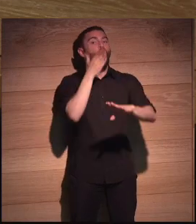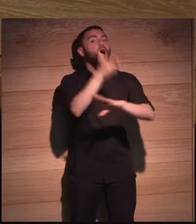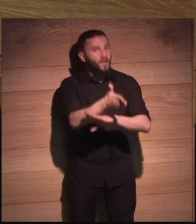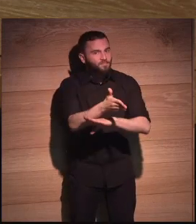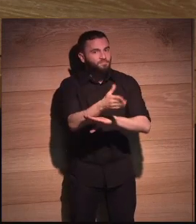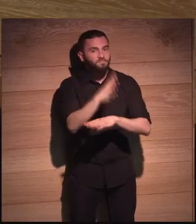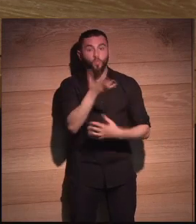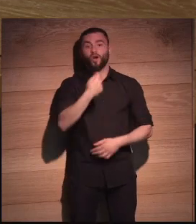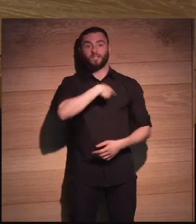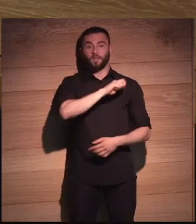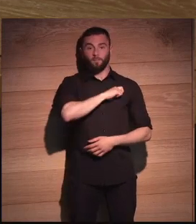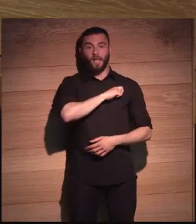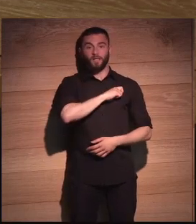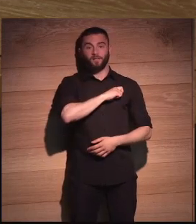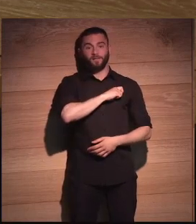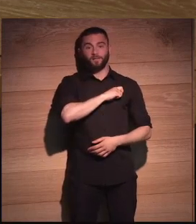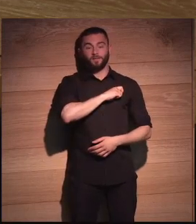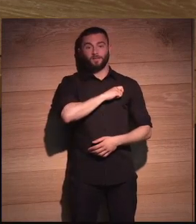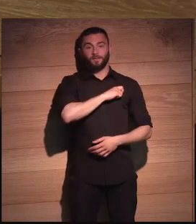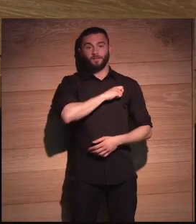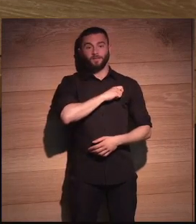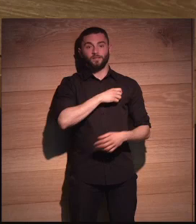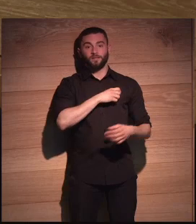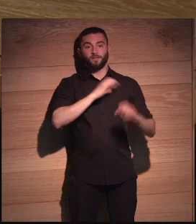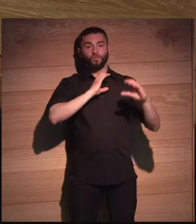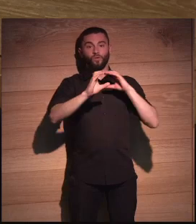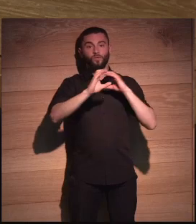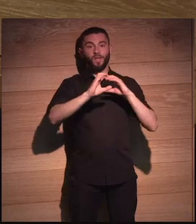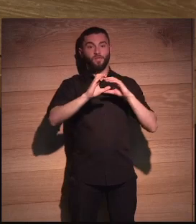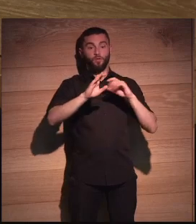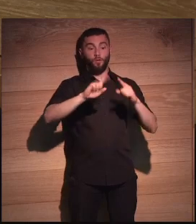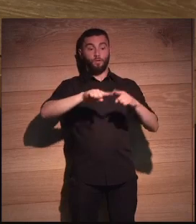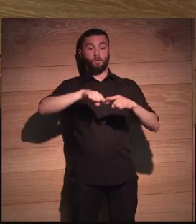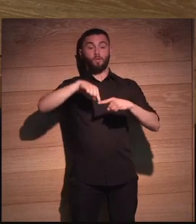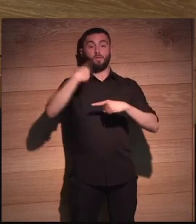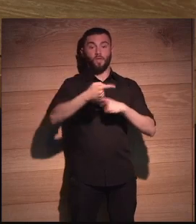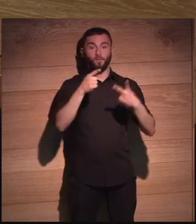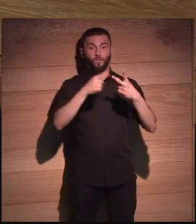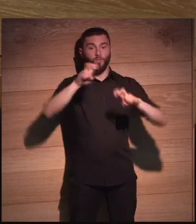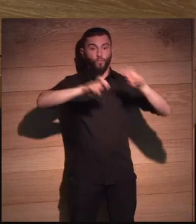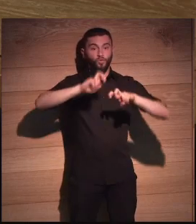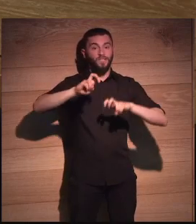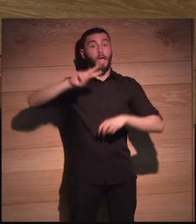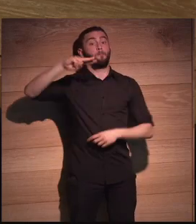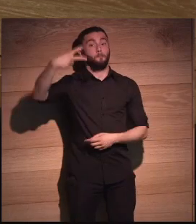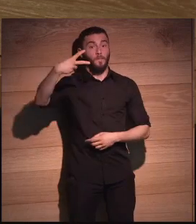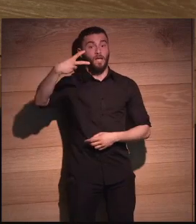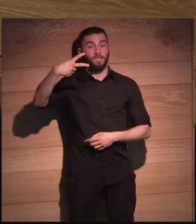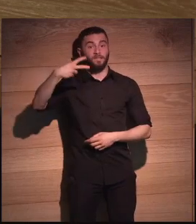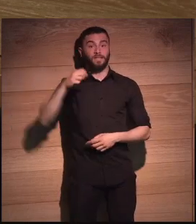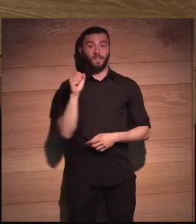Porque sucede que en España, después de la comunicación, lo más buscado es las ciberapuestas y el